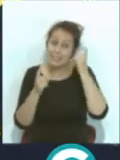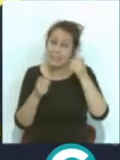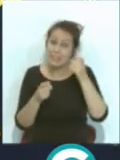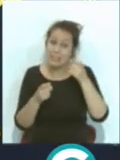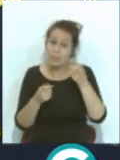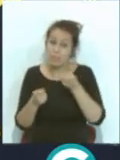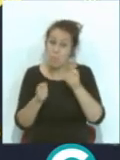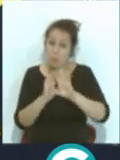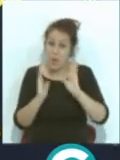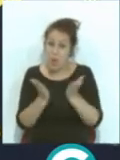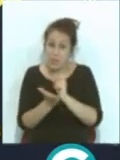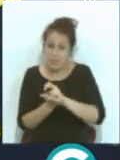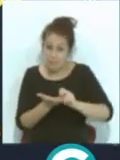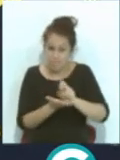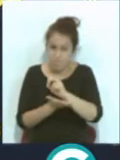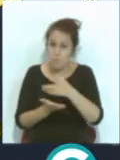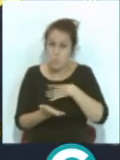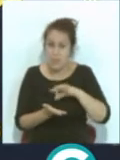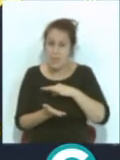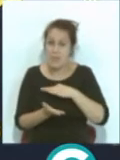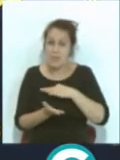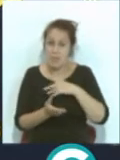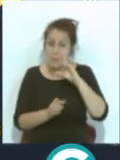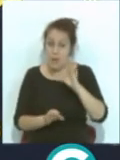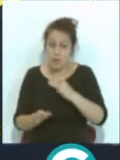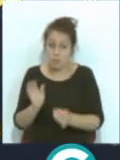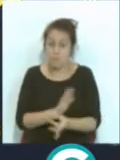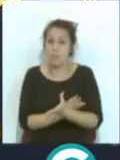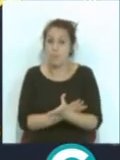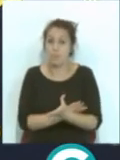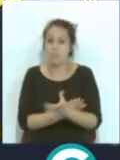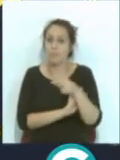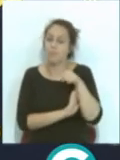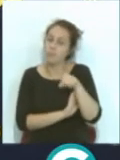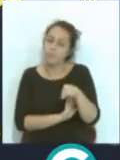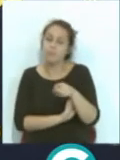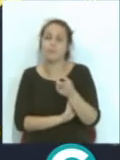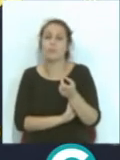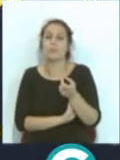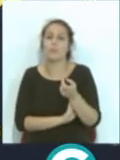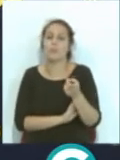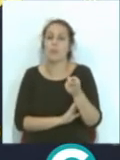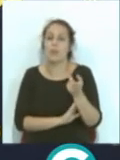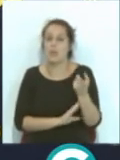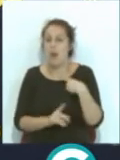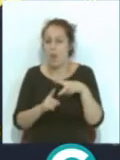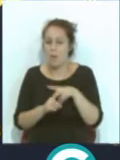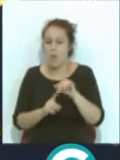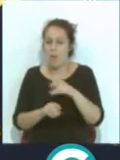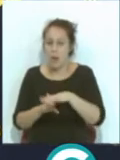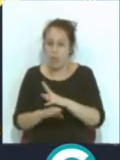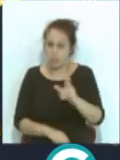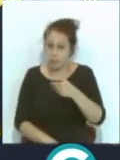donde posiblemente puedan crearnos peligro, pues ahí tener nuestras armas para poder robarle